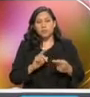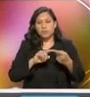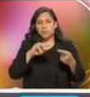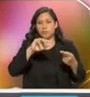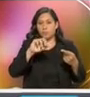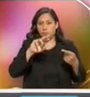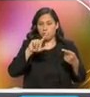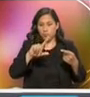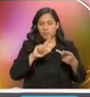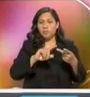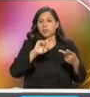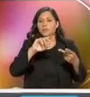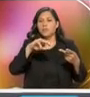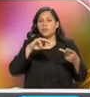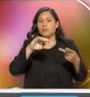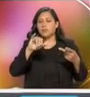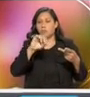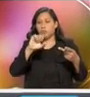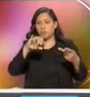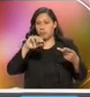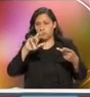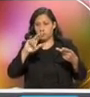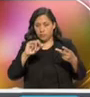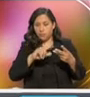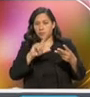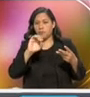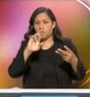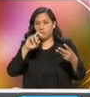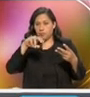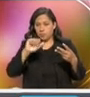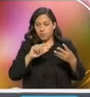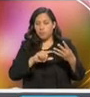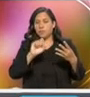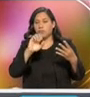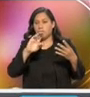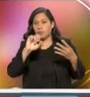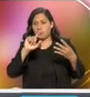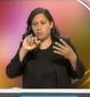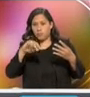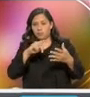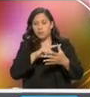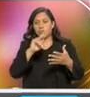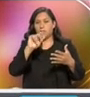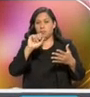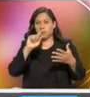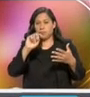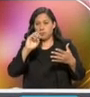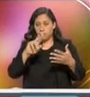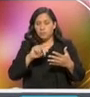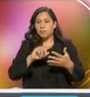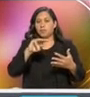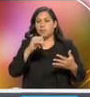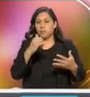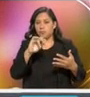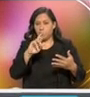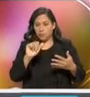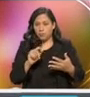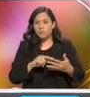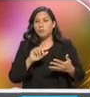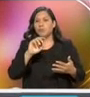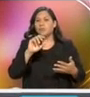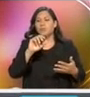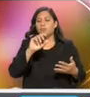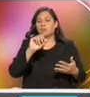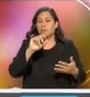Manuel Balbi, José María Magán, Excelente. Lorena del Castillo, Sebastián Torres, Pastor Oviedo, Mayra Dávila, Alan Aulet